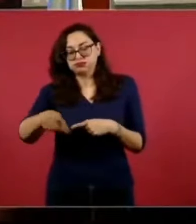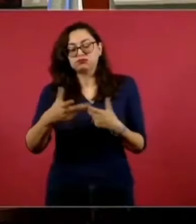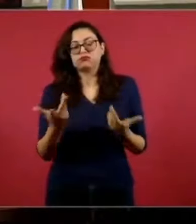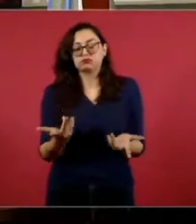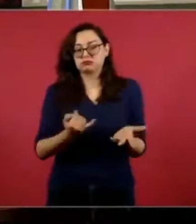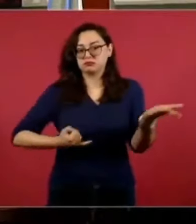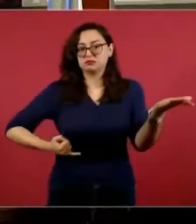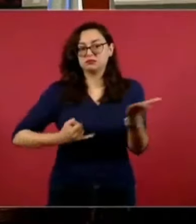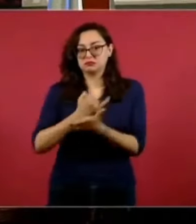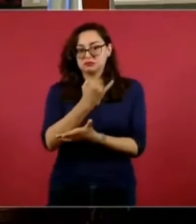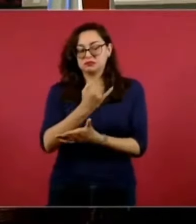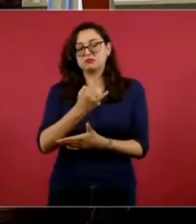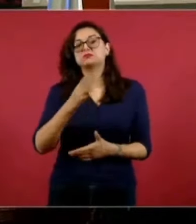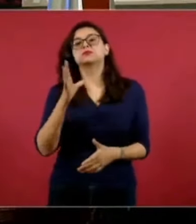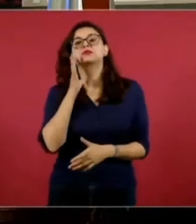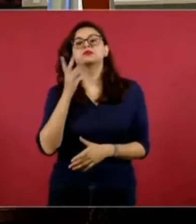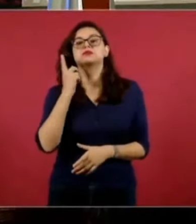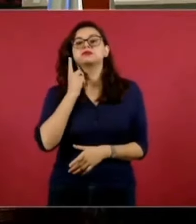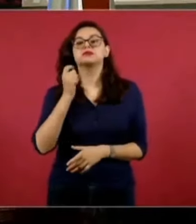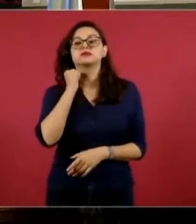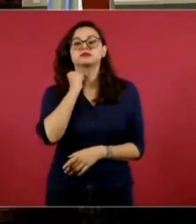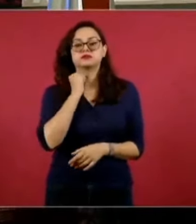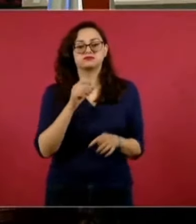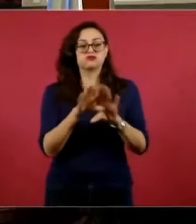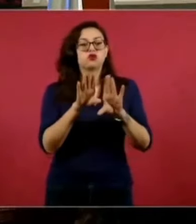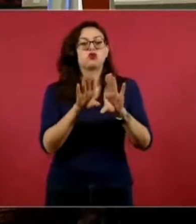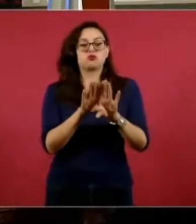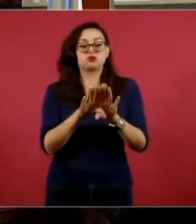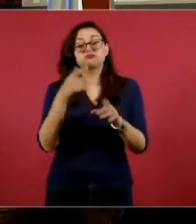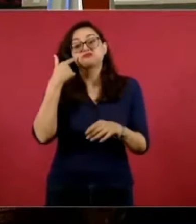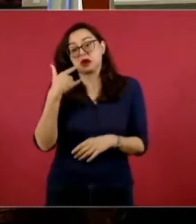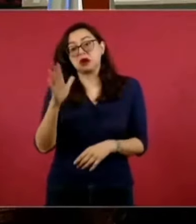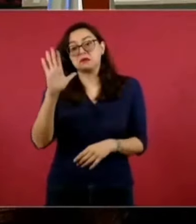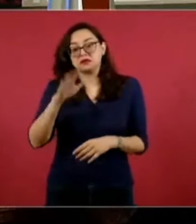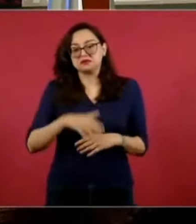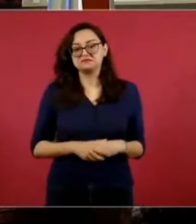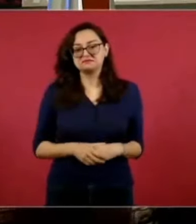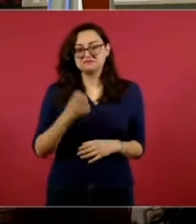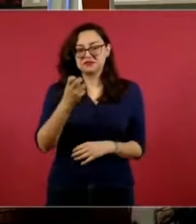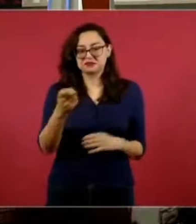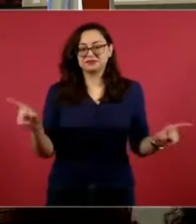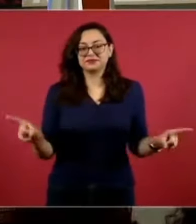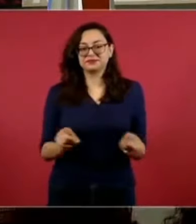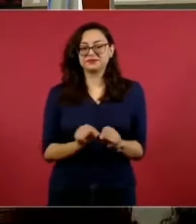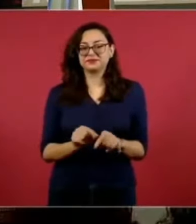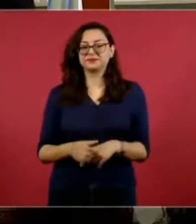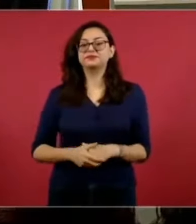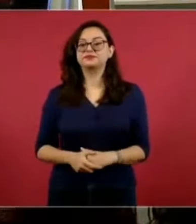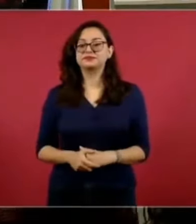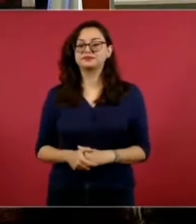definitiva de la cámara de diputados y de la cámara de senadores es cuando presidente